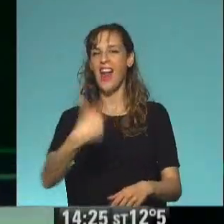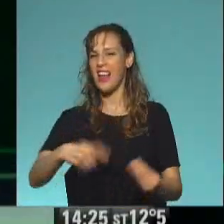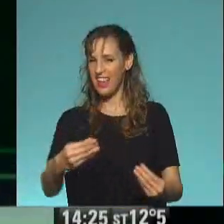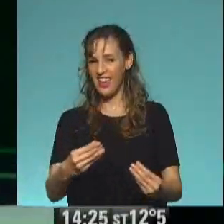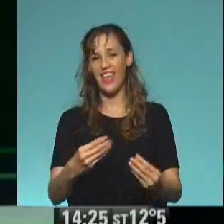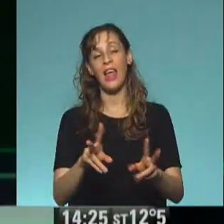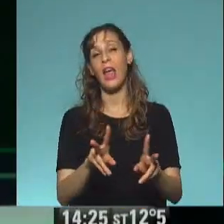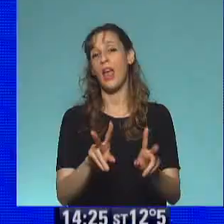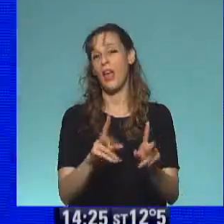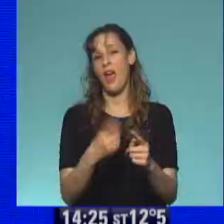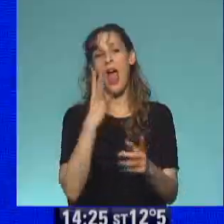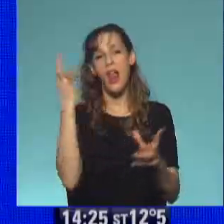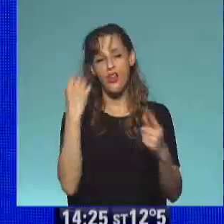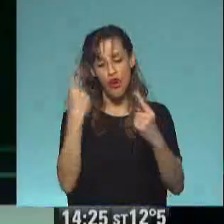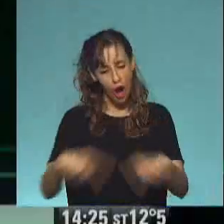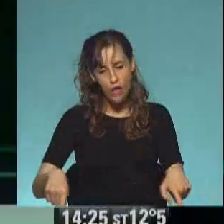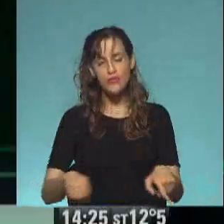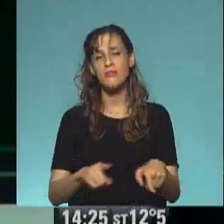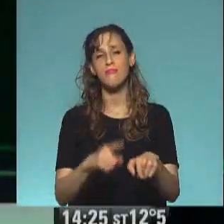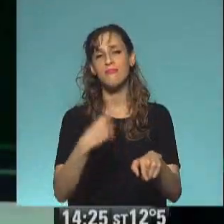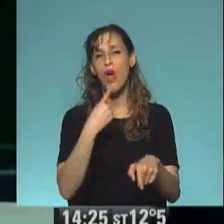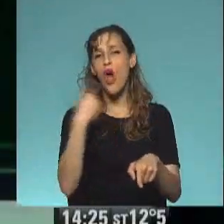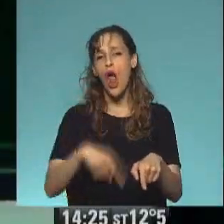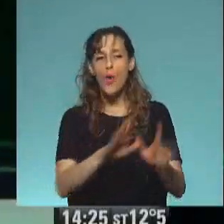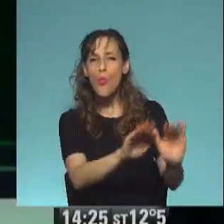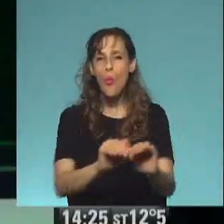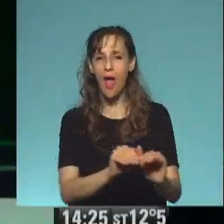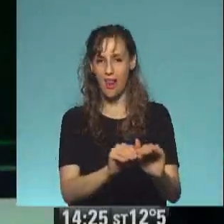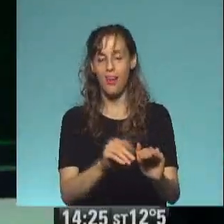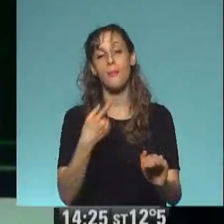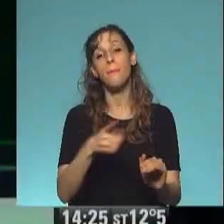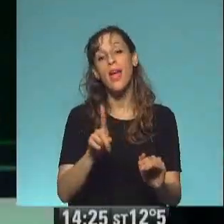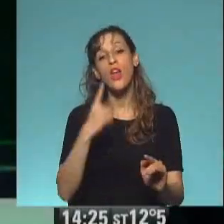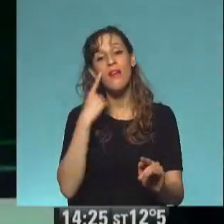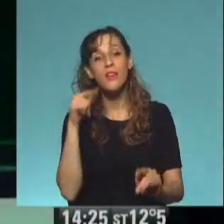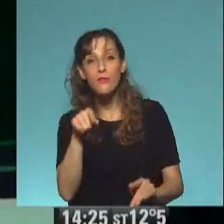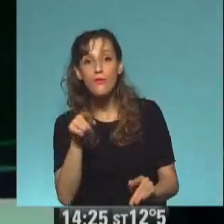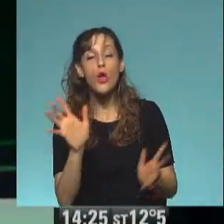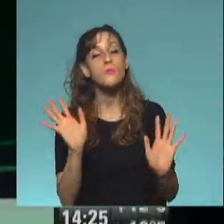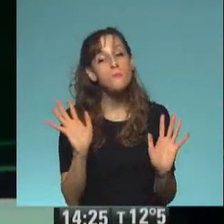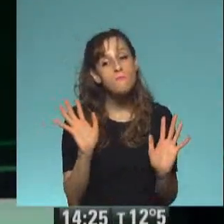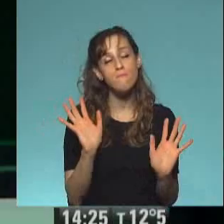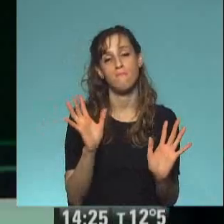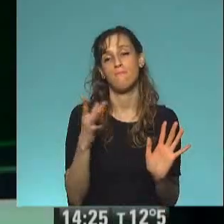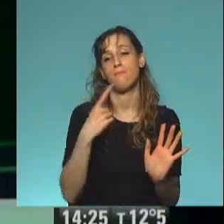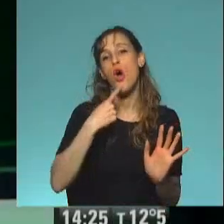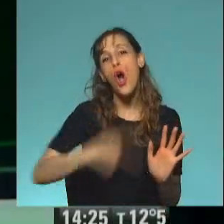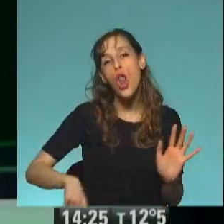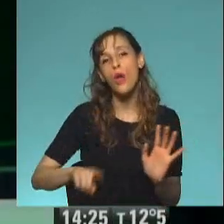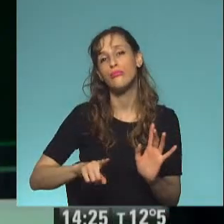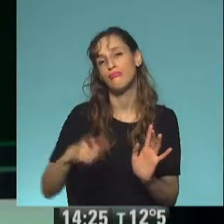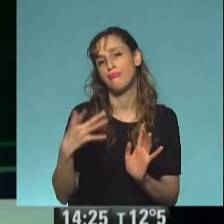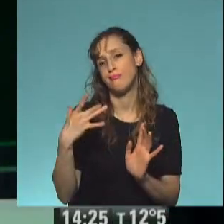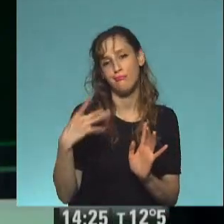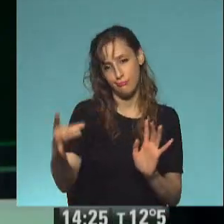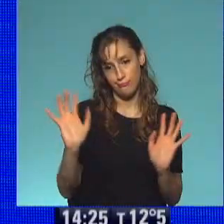Entonces, vamos a coleccionar cosas de un color, pero vamos a dejar que los chicos y las chicas nos ayuden a elegir qué color. Ah, bien. ¿No?